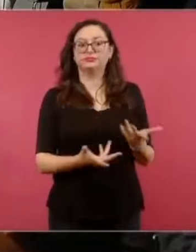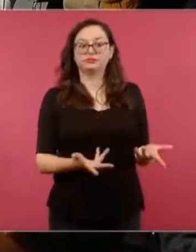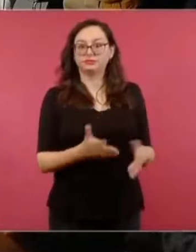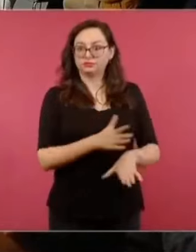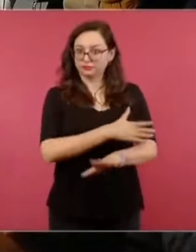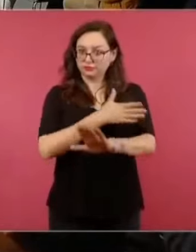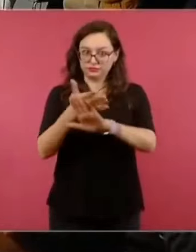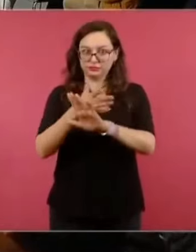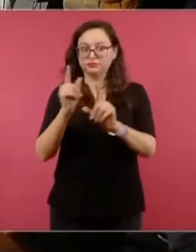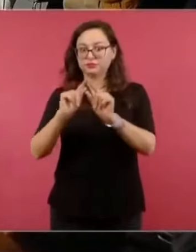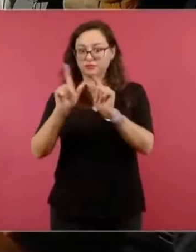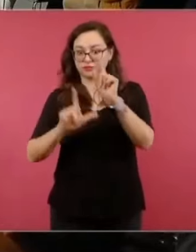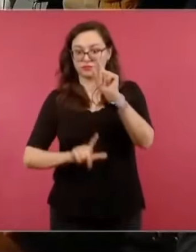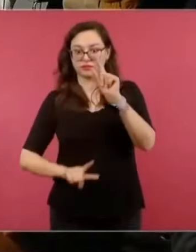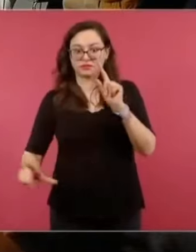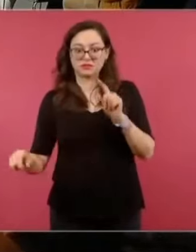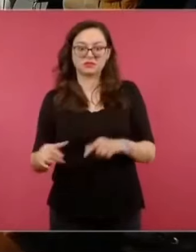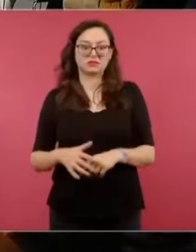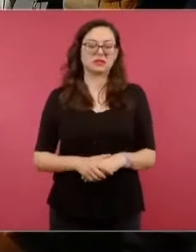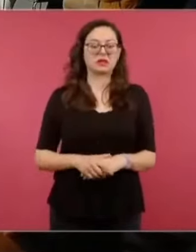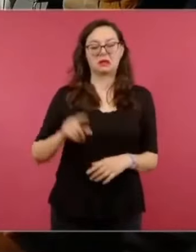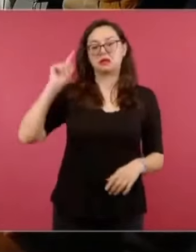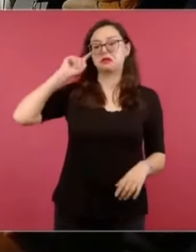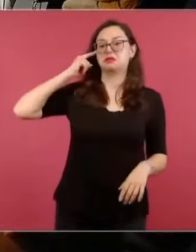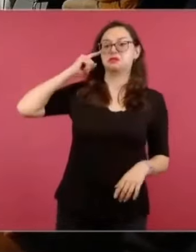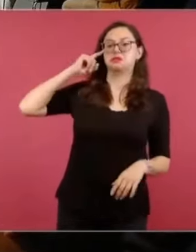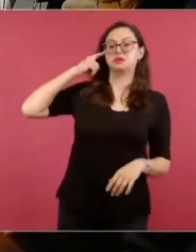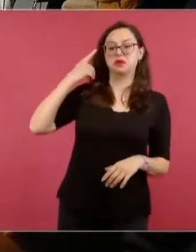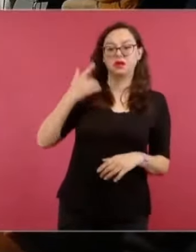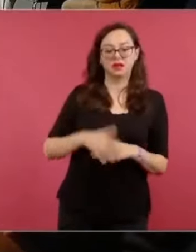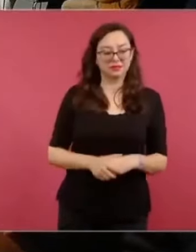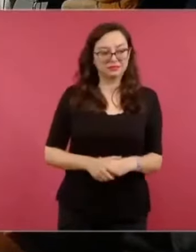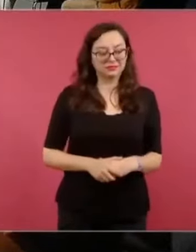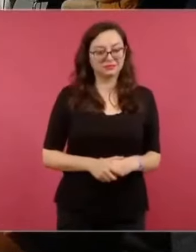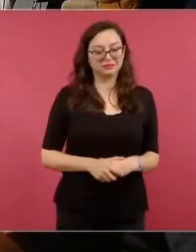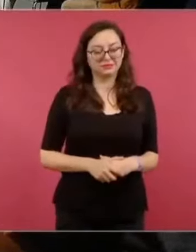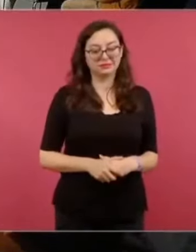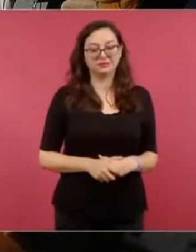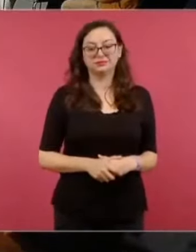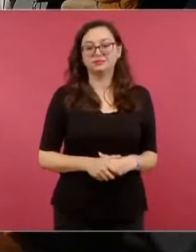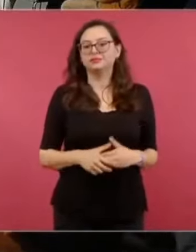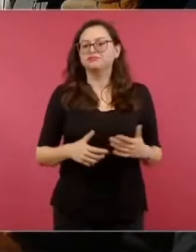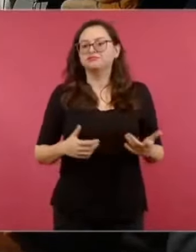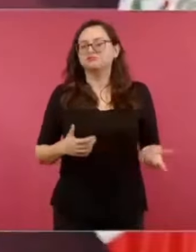pueblo. ¿Cuándo han visto a Ciro hacer una defensa